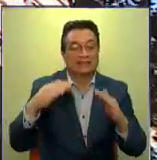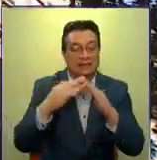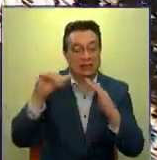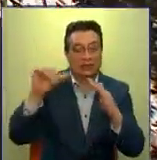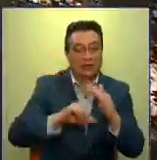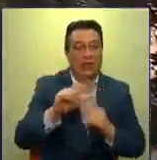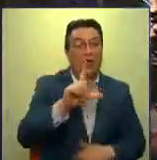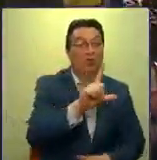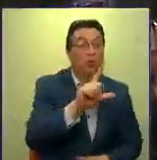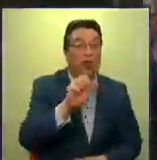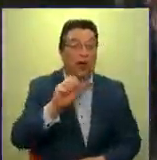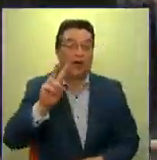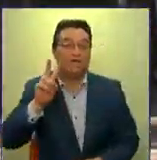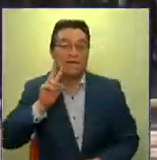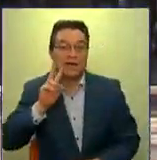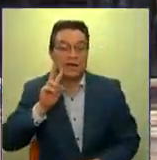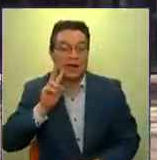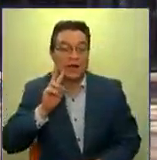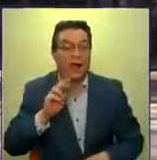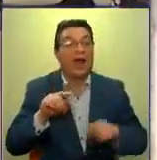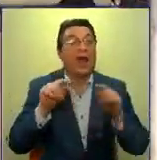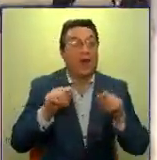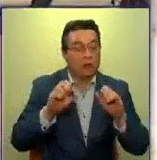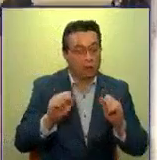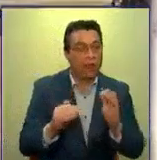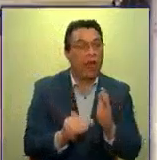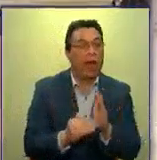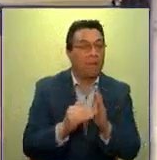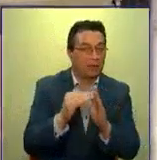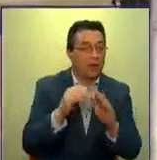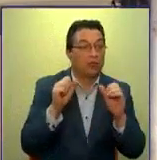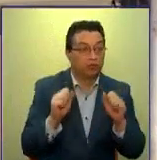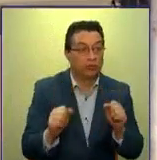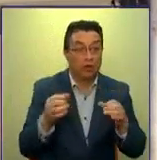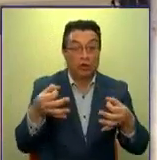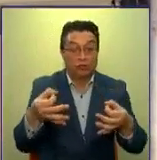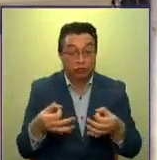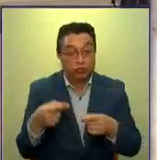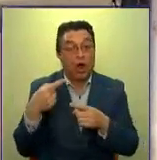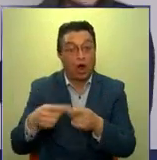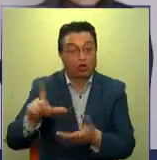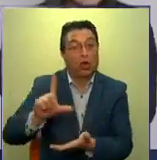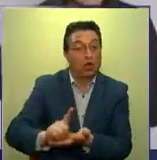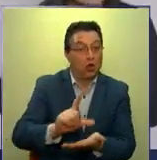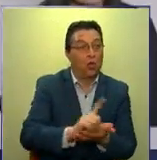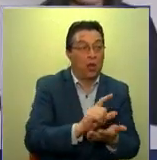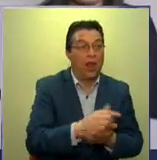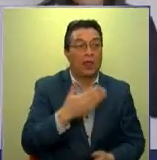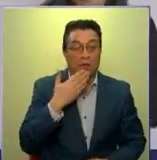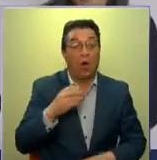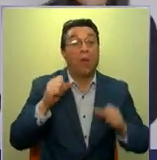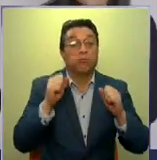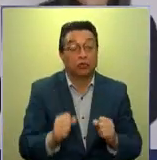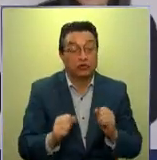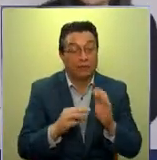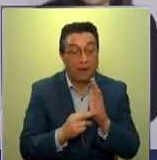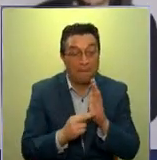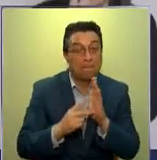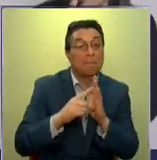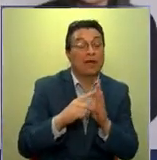a viernes. Cifras que podrían aumentar ya que se analiza la situación de otros puntos. En posible paso